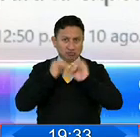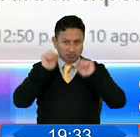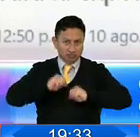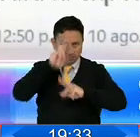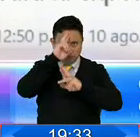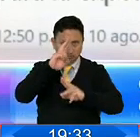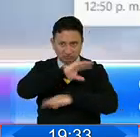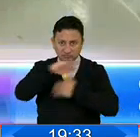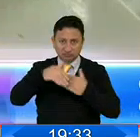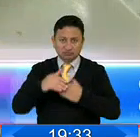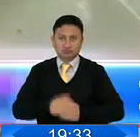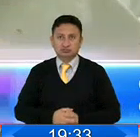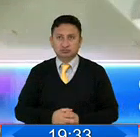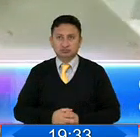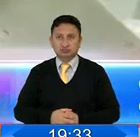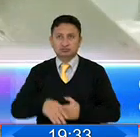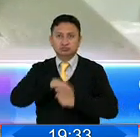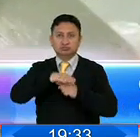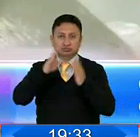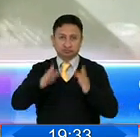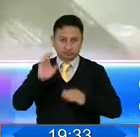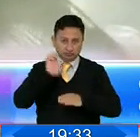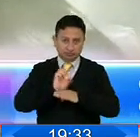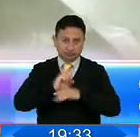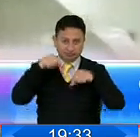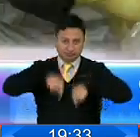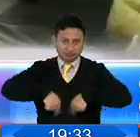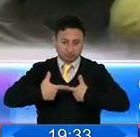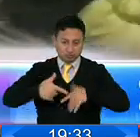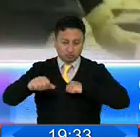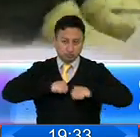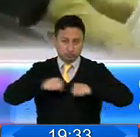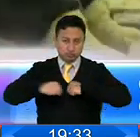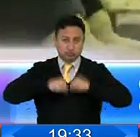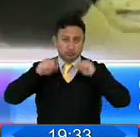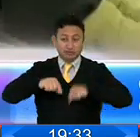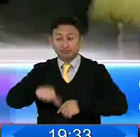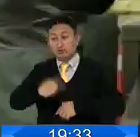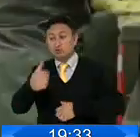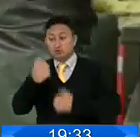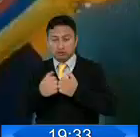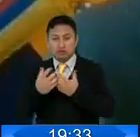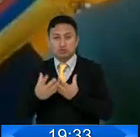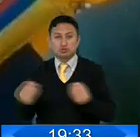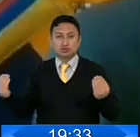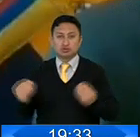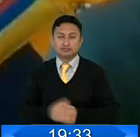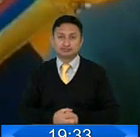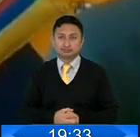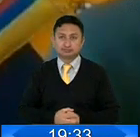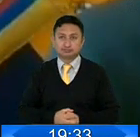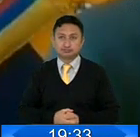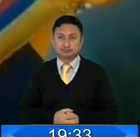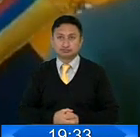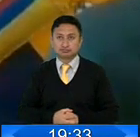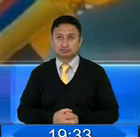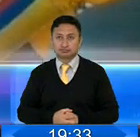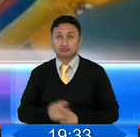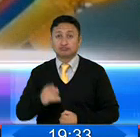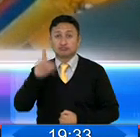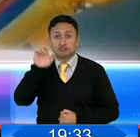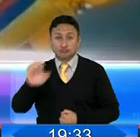bioseguridad adecuados. Desde la Cancillería ecuatoriana se trabajará para resolver otros impases. La tarjeta amarilla de la Unión